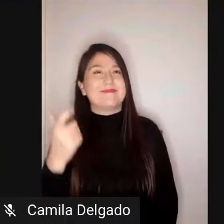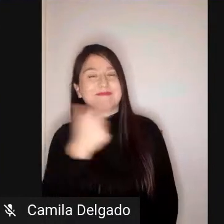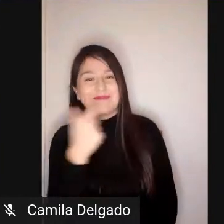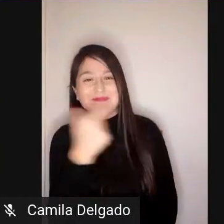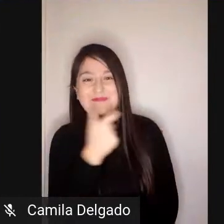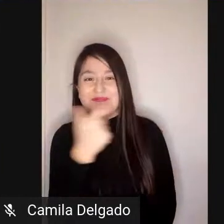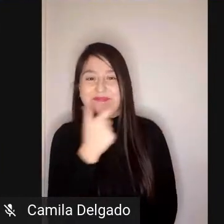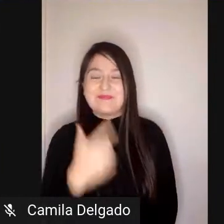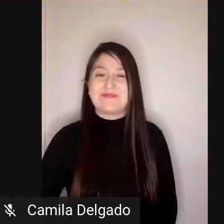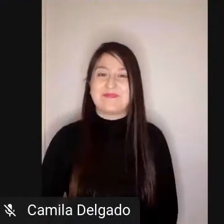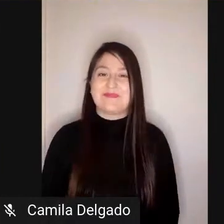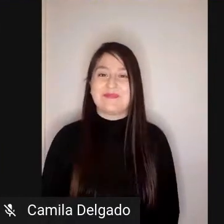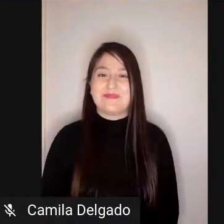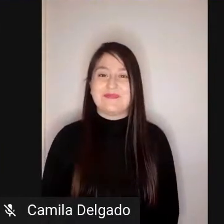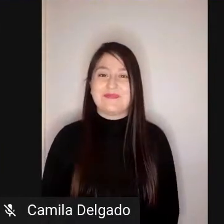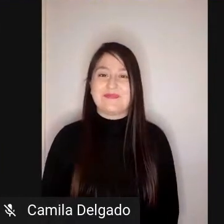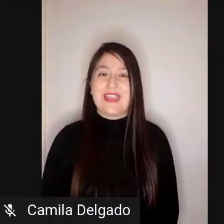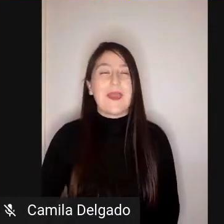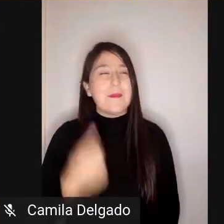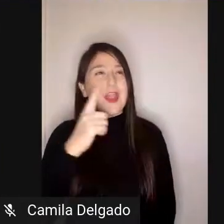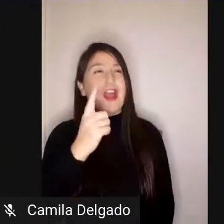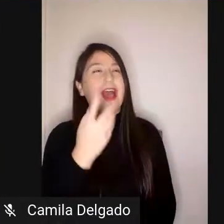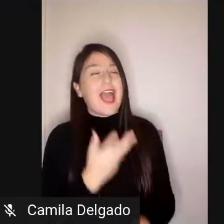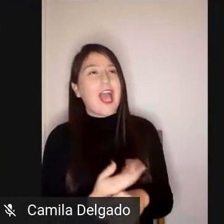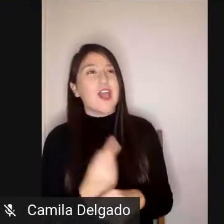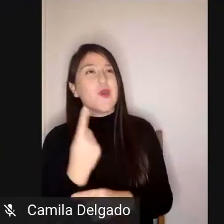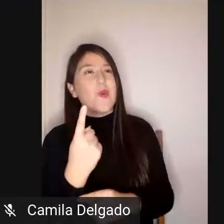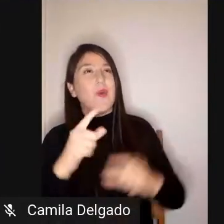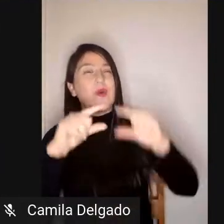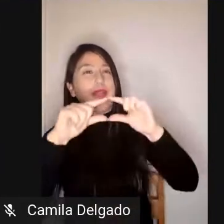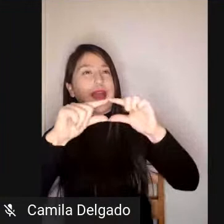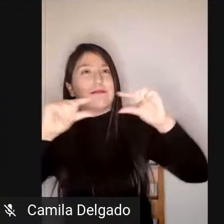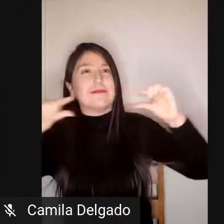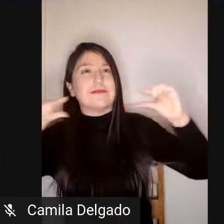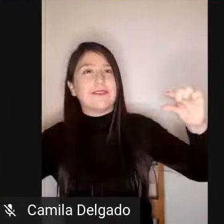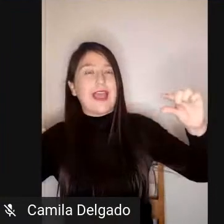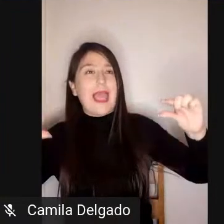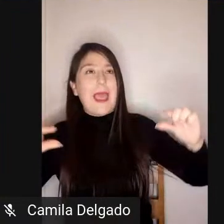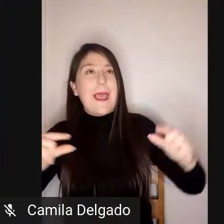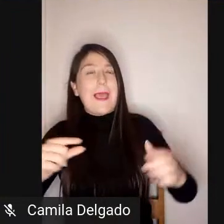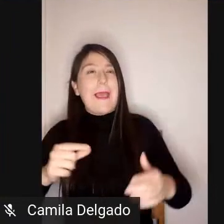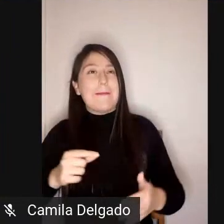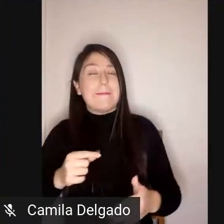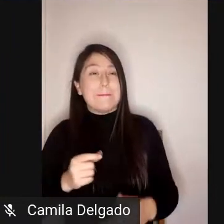No, pero es que una que calza perfecta, el presente es de lucha, el futuro es nuestro.